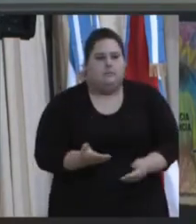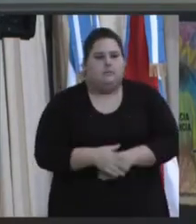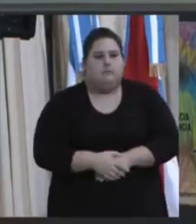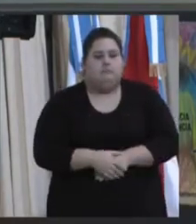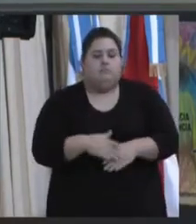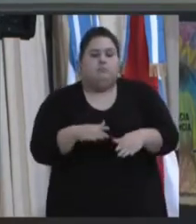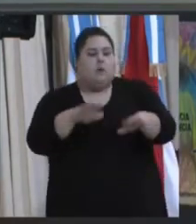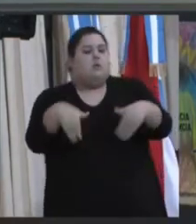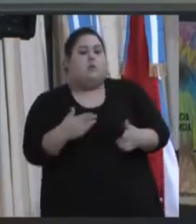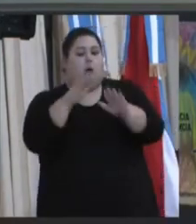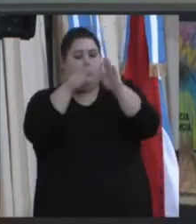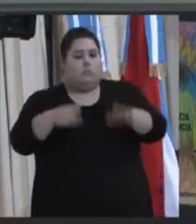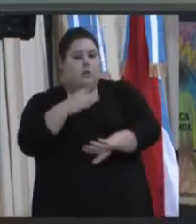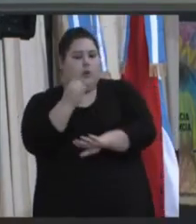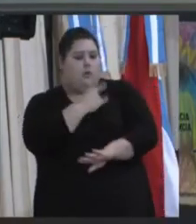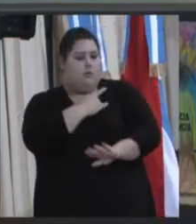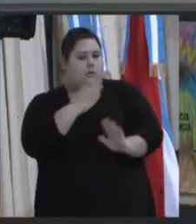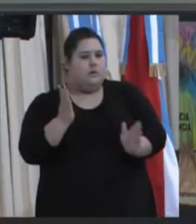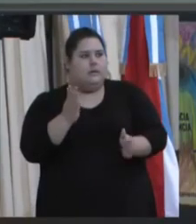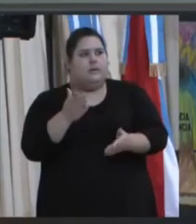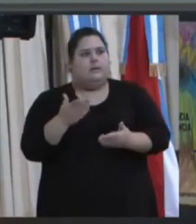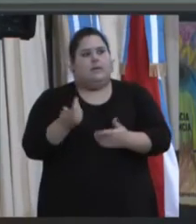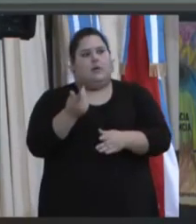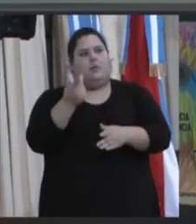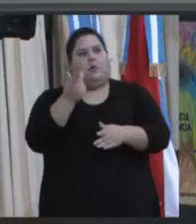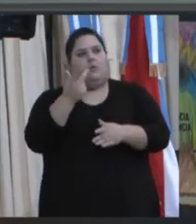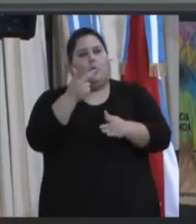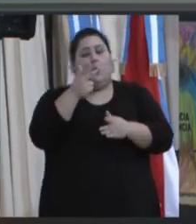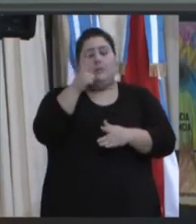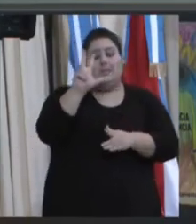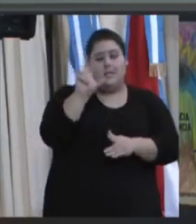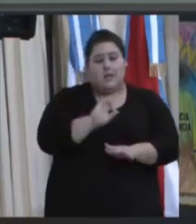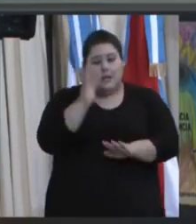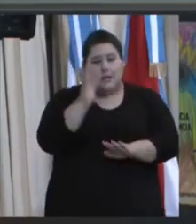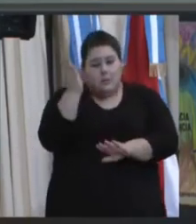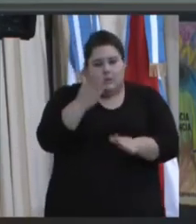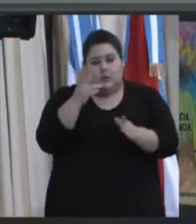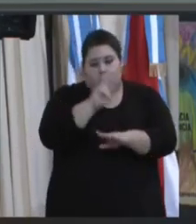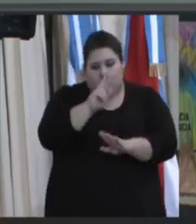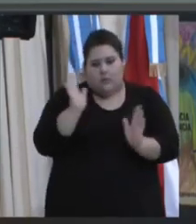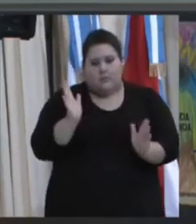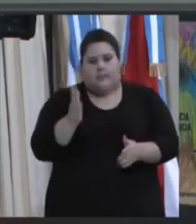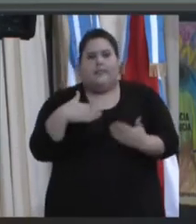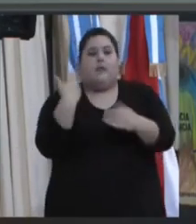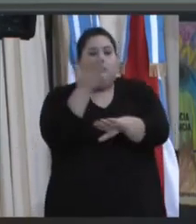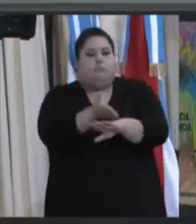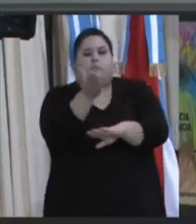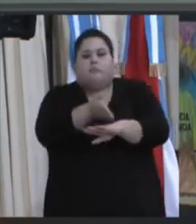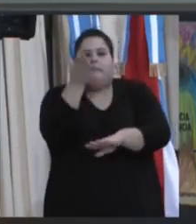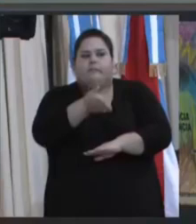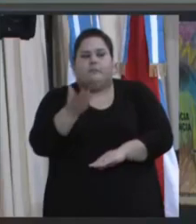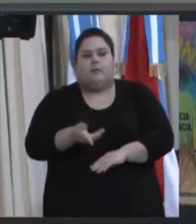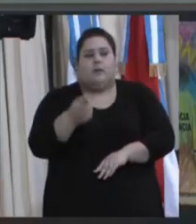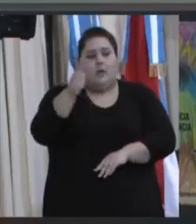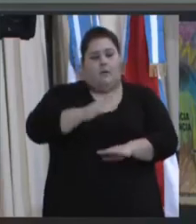esta facultad, que para 1918 tenía un tercio de mujeres, encontramos un cruce interesante. Mientras está gobernada por